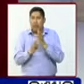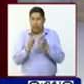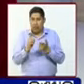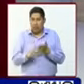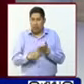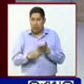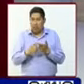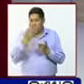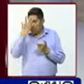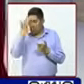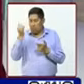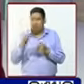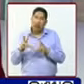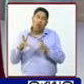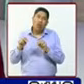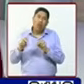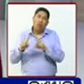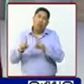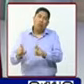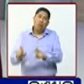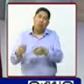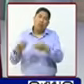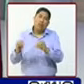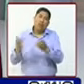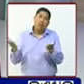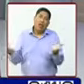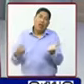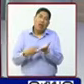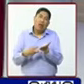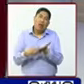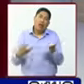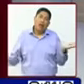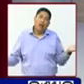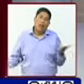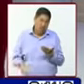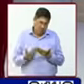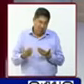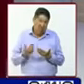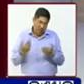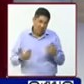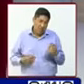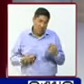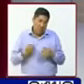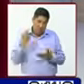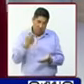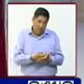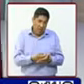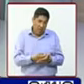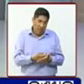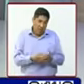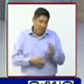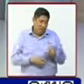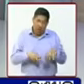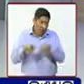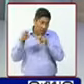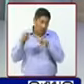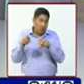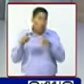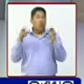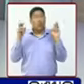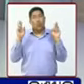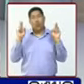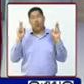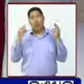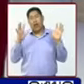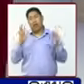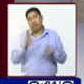no pregunta la edad de las personas? ¿Tan fácilmente puede un menor de edad moverse por el país o atravesar una frontera, por ejemplo? Afortunadamente fueron encontradas,